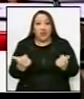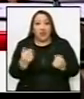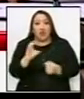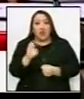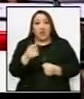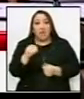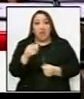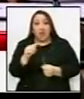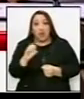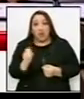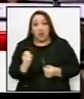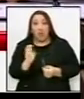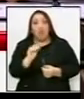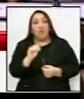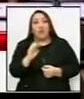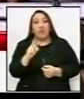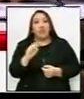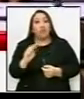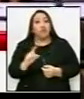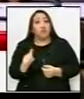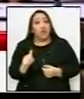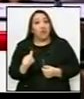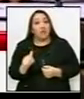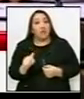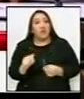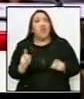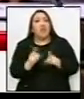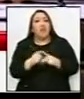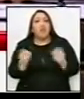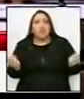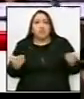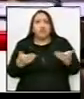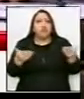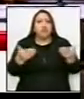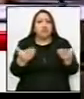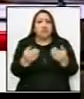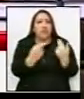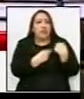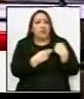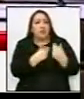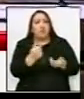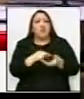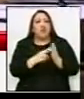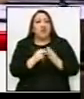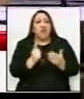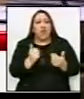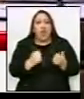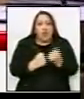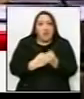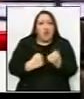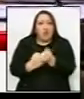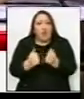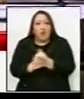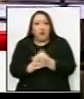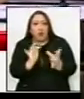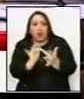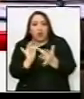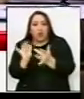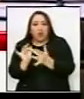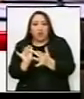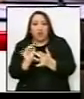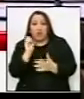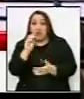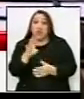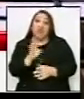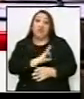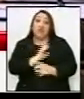Camayo, Mendoza, influencias políticas, roles. Habrá pues que establecer, la